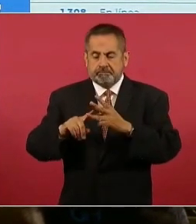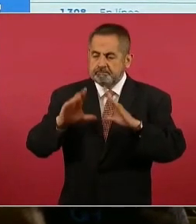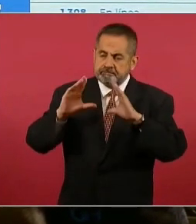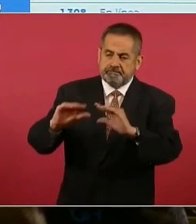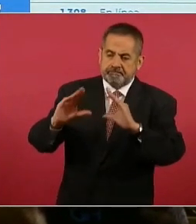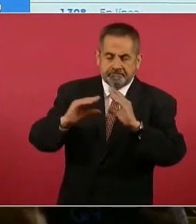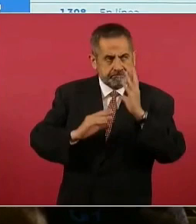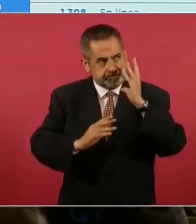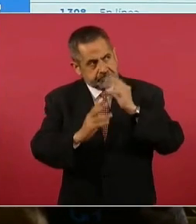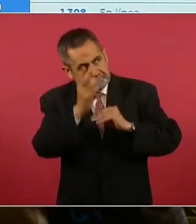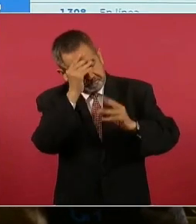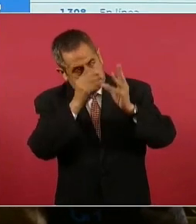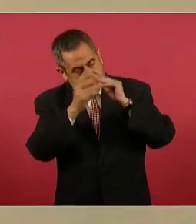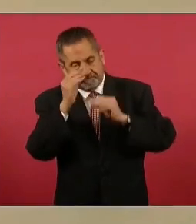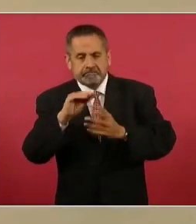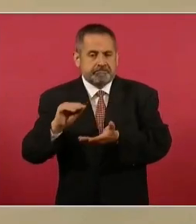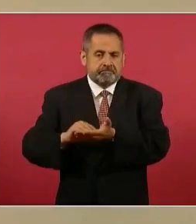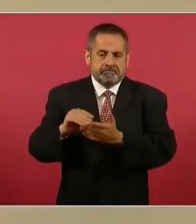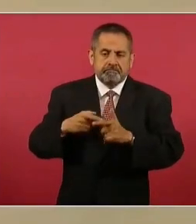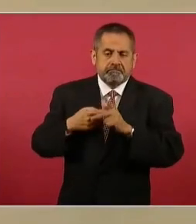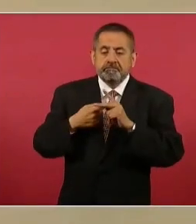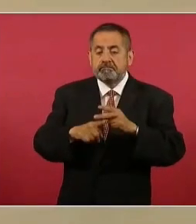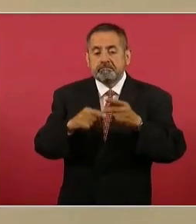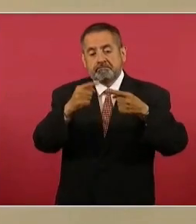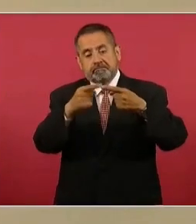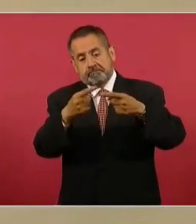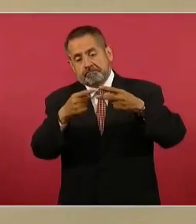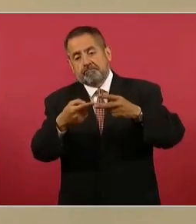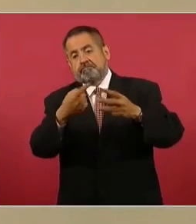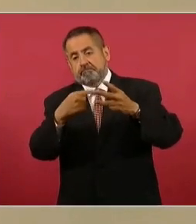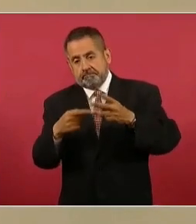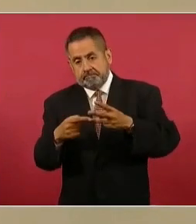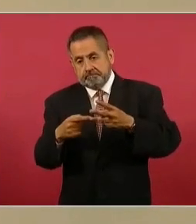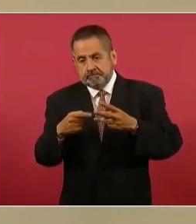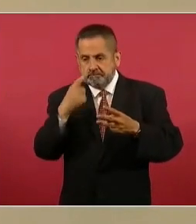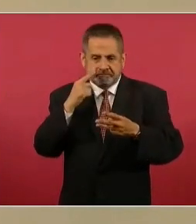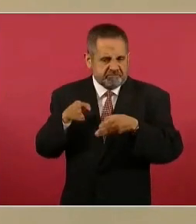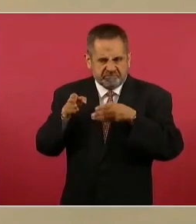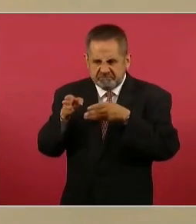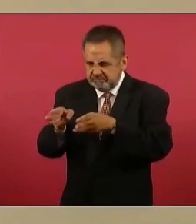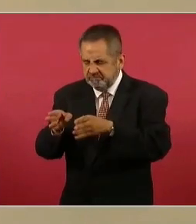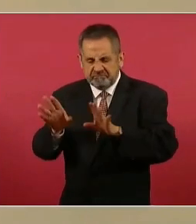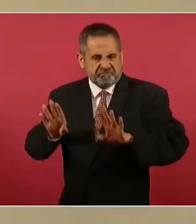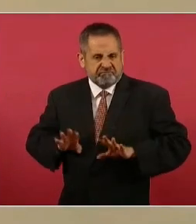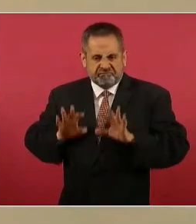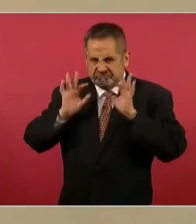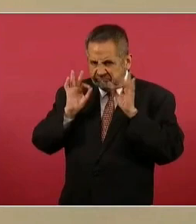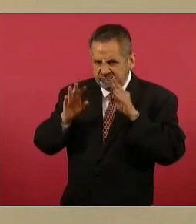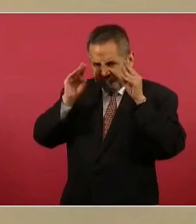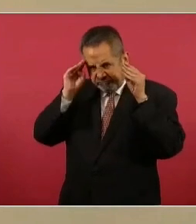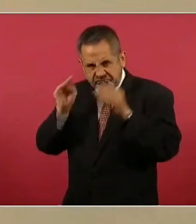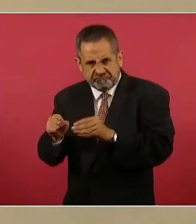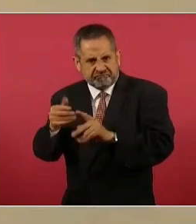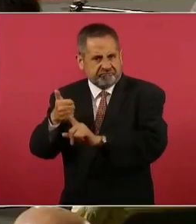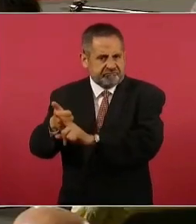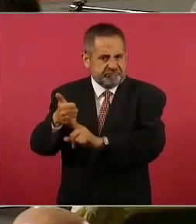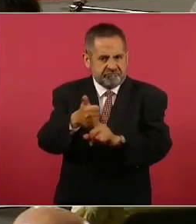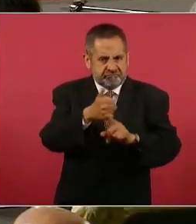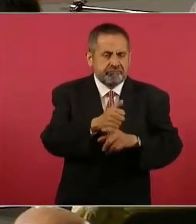que se da después de la formación inicial para las funciones ya especializadas que realizan los elementos de la guardia nacional